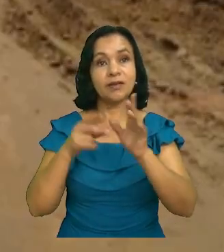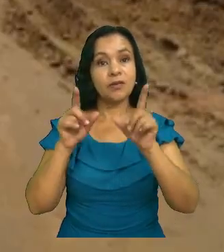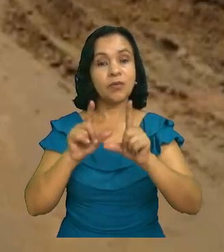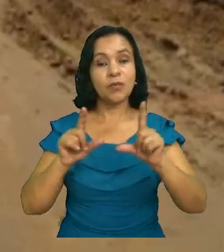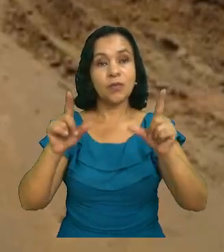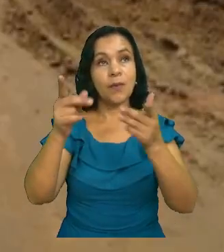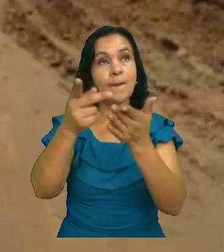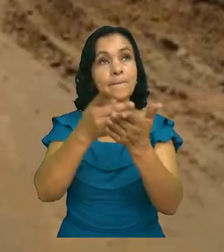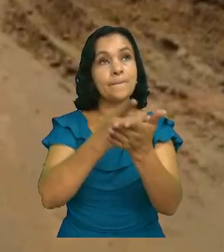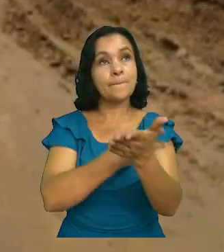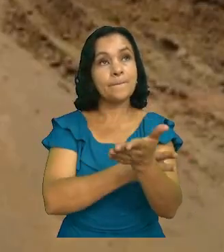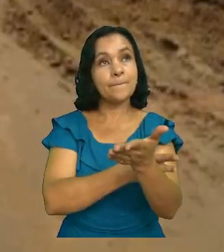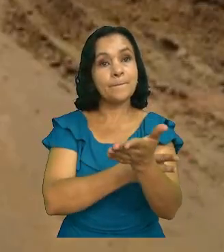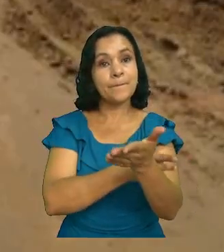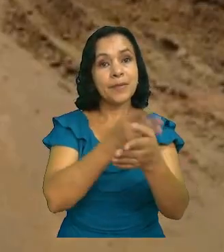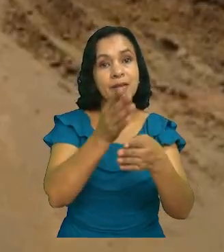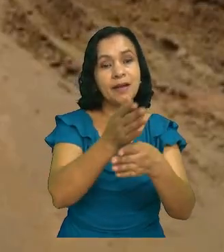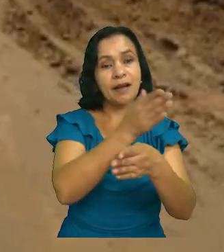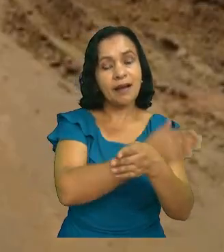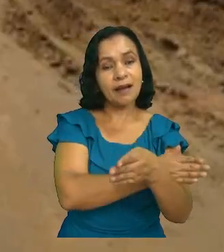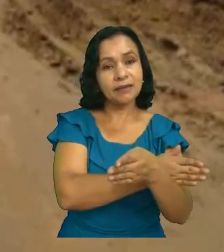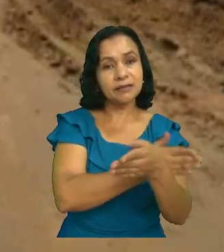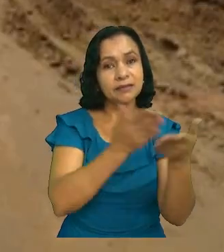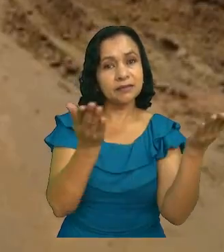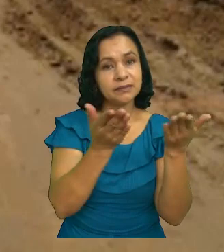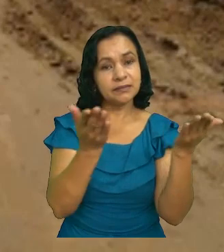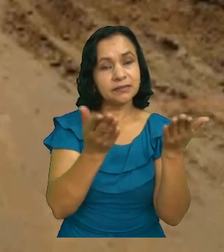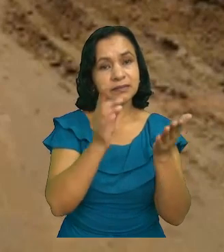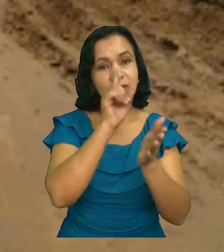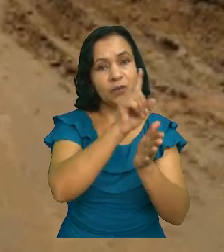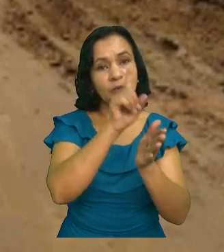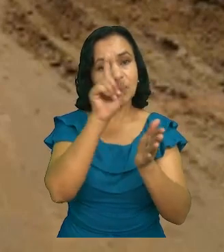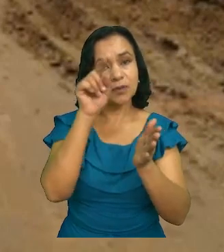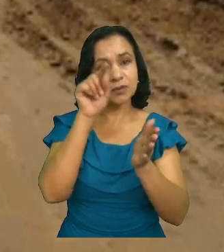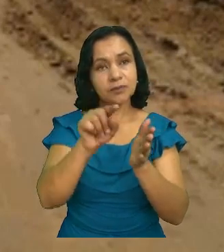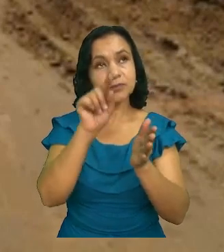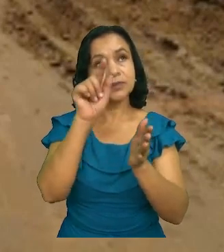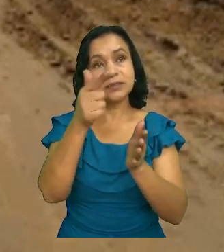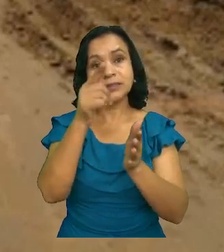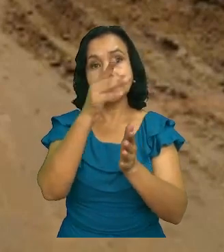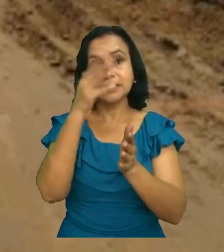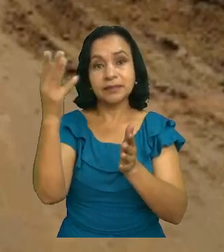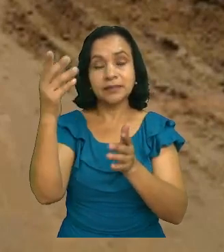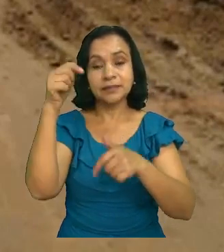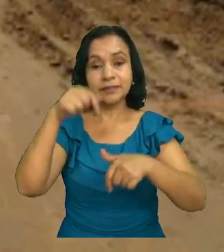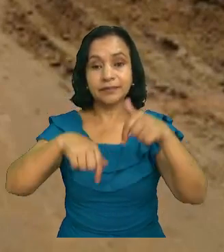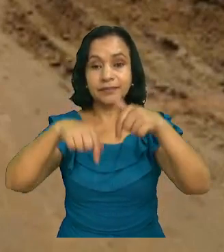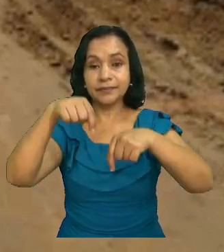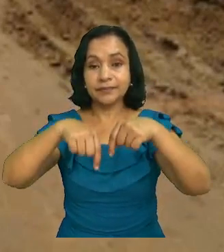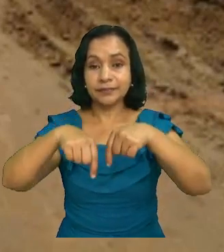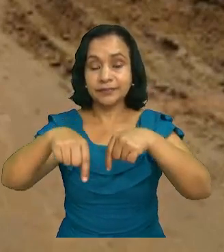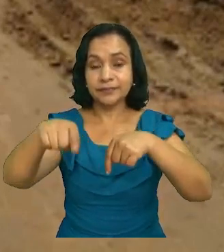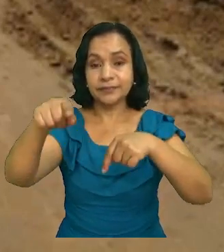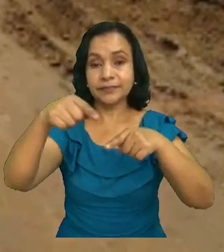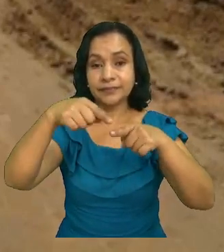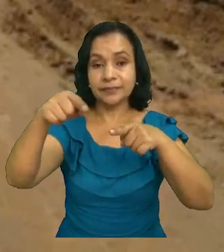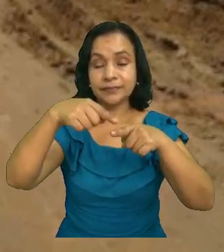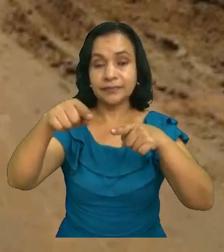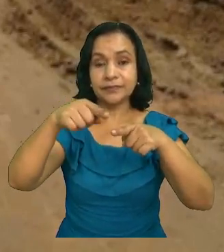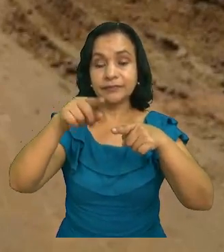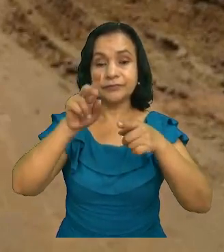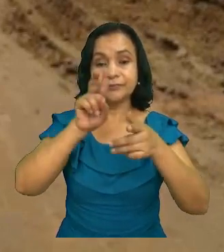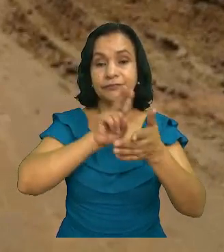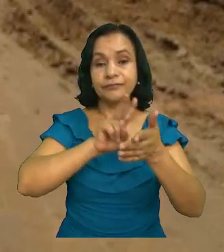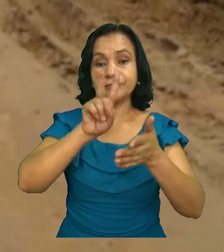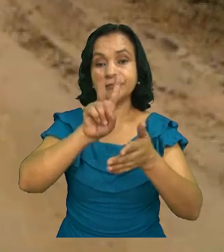es un proyecto de adoquinado de 11.79 kilómetros para vincular al municipio de Villa El